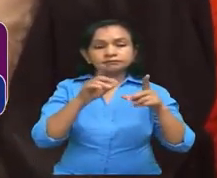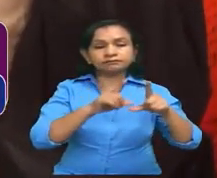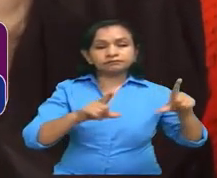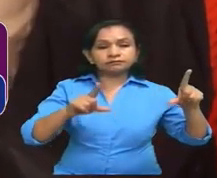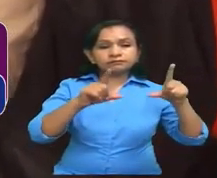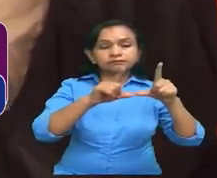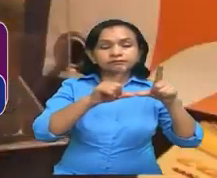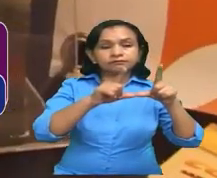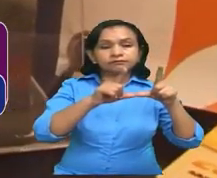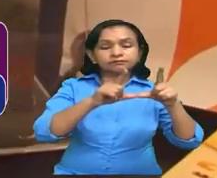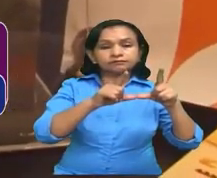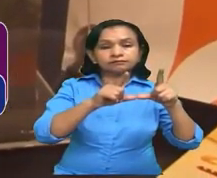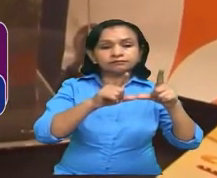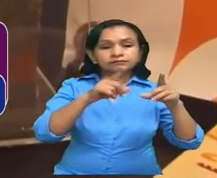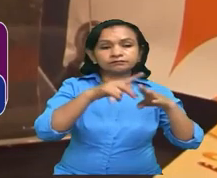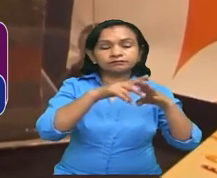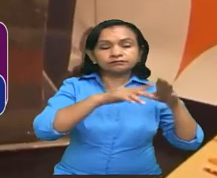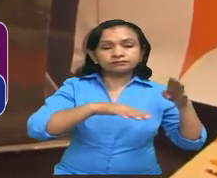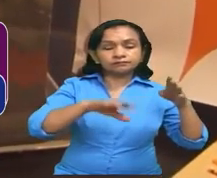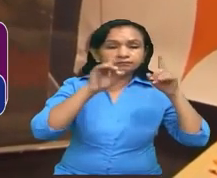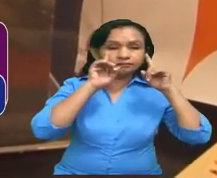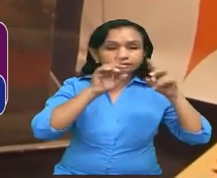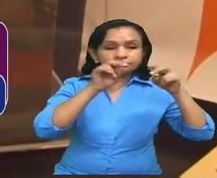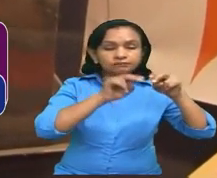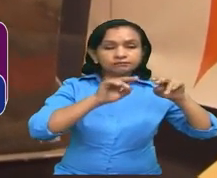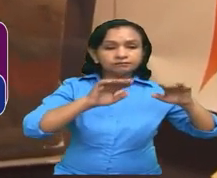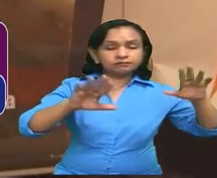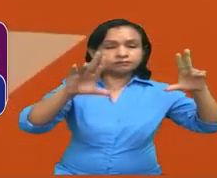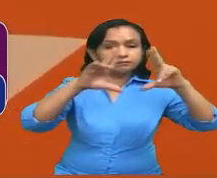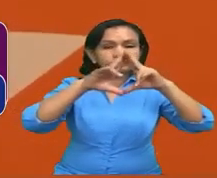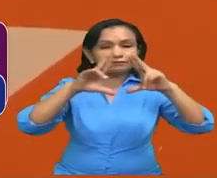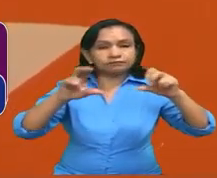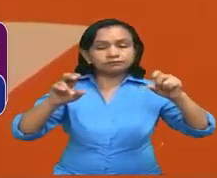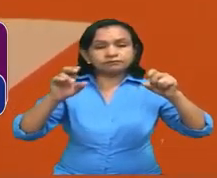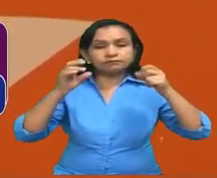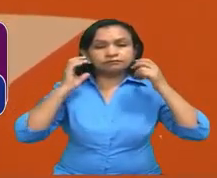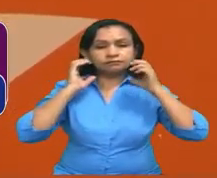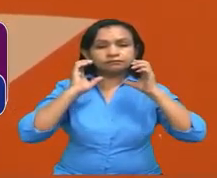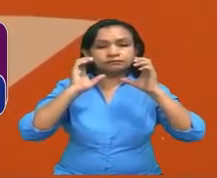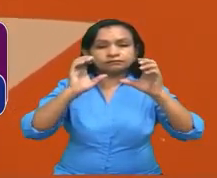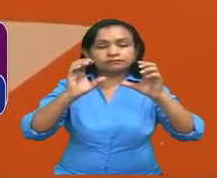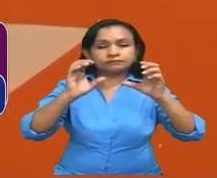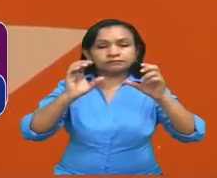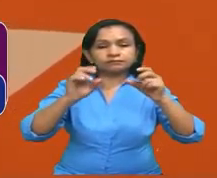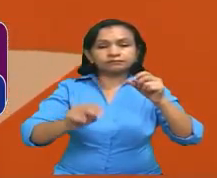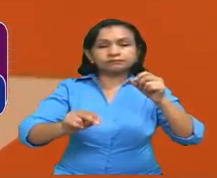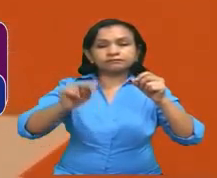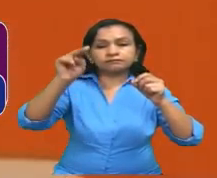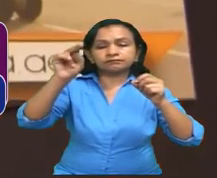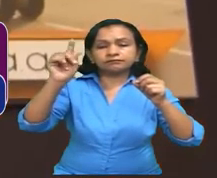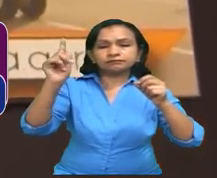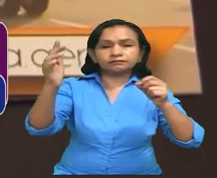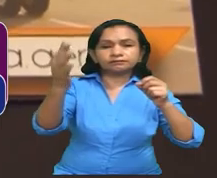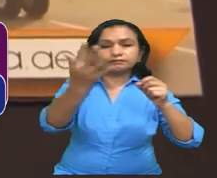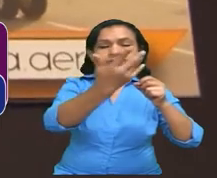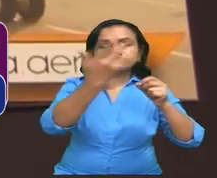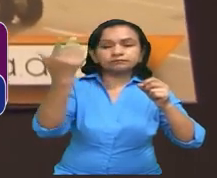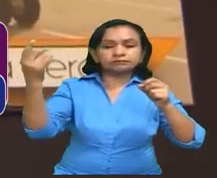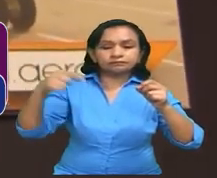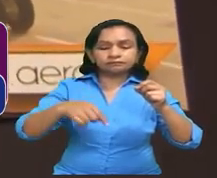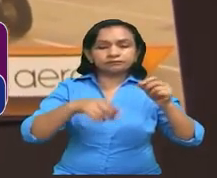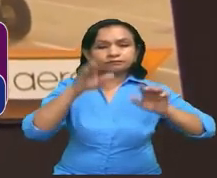operadores locales, o sea, no estamos hablando rentacar, tour operadores, había hoteles grandes y pequeños,